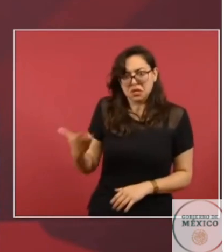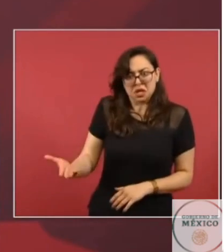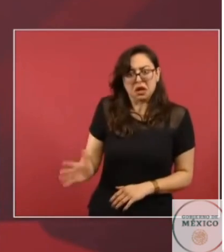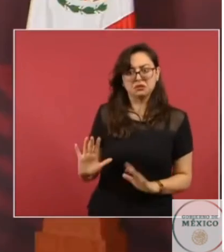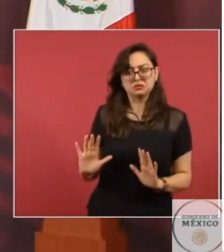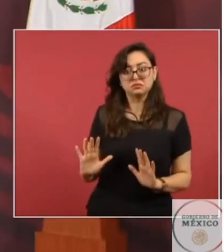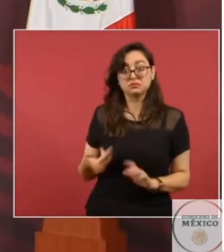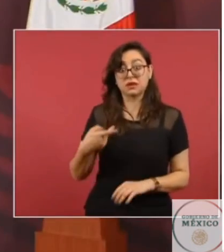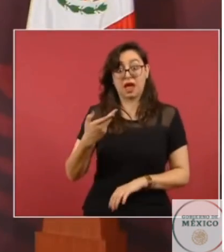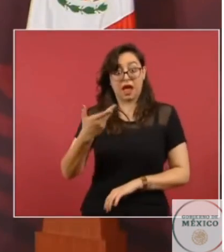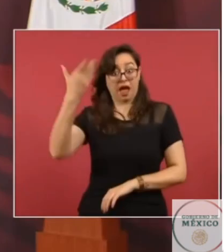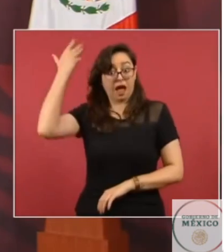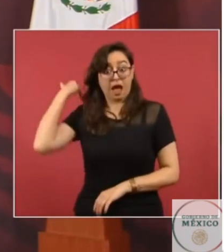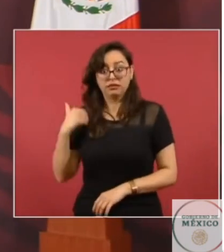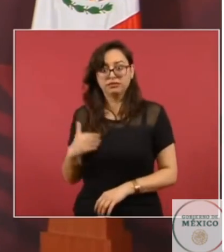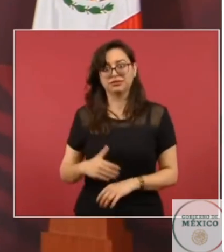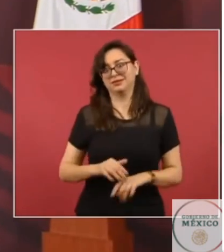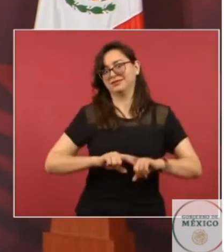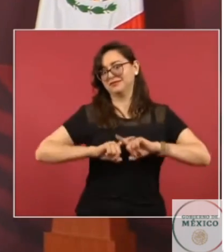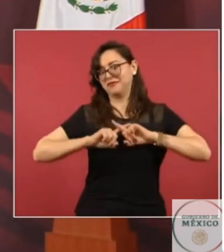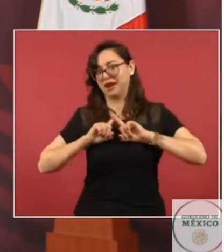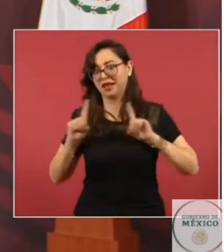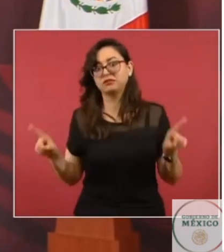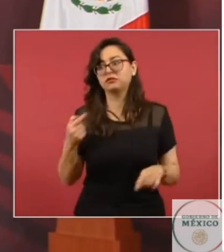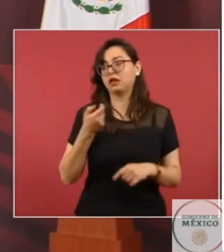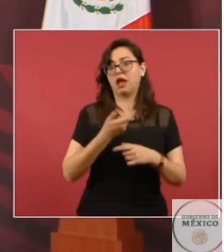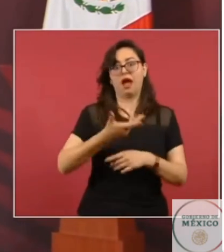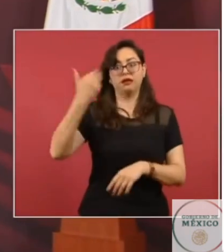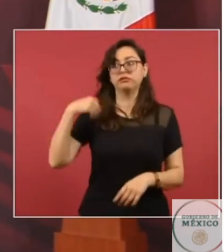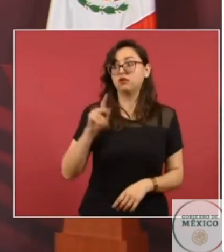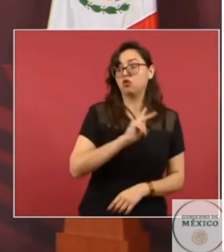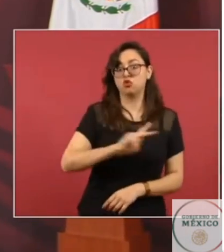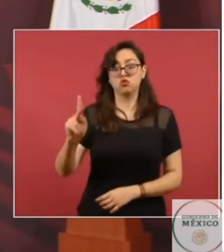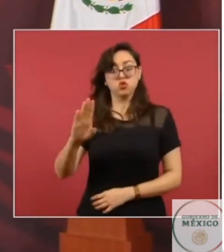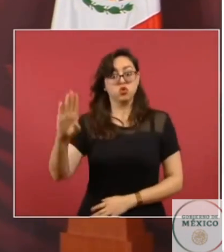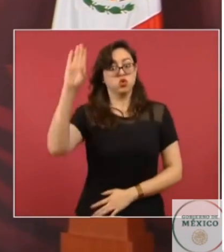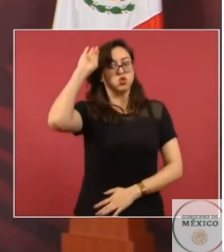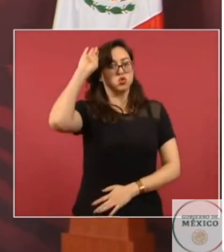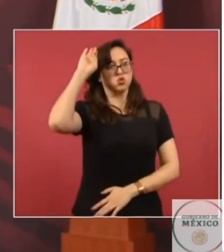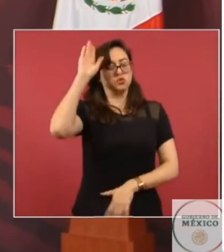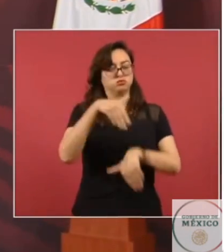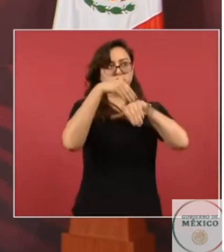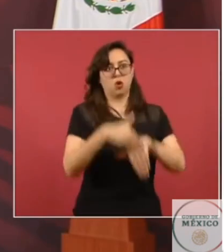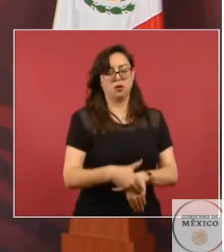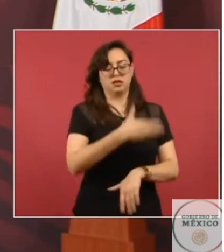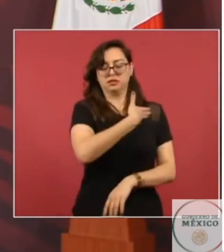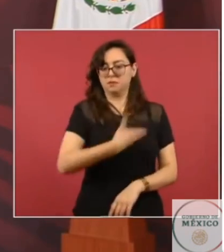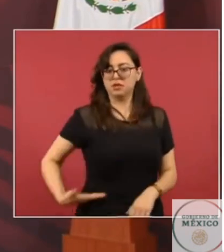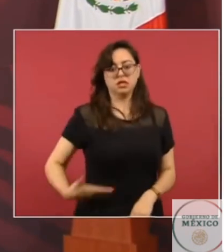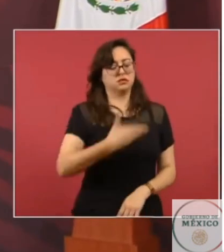Pero de inmediato, sí, señor presidente, lo que usted diga, señor presidente. ¿Qué horas son? Las que usted quiera que sean, señor